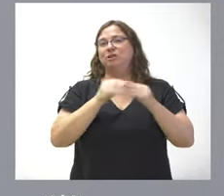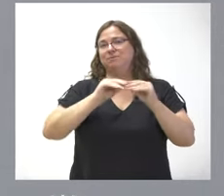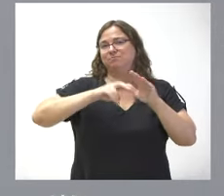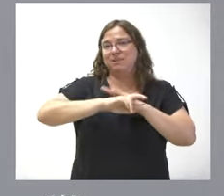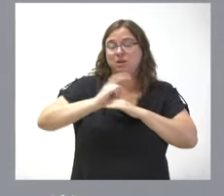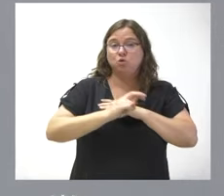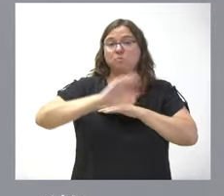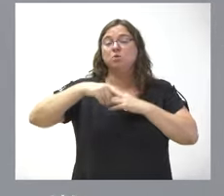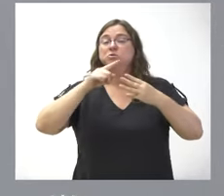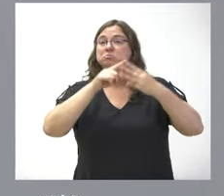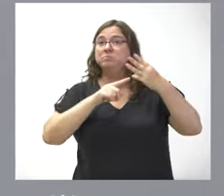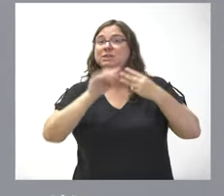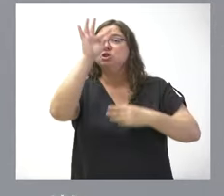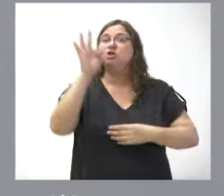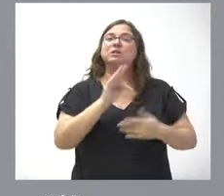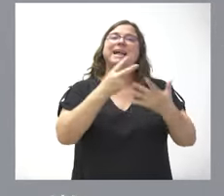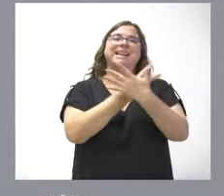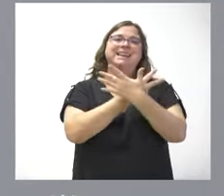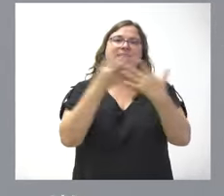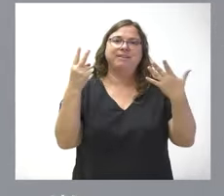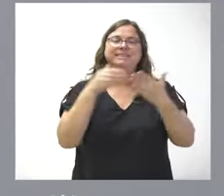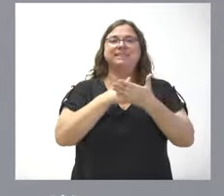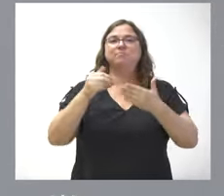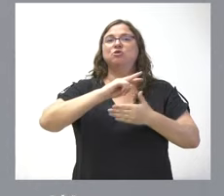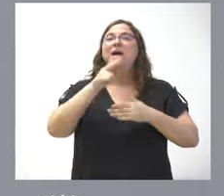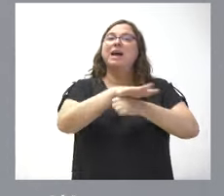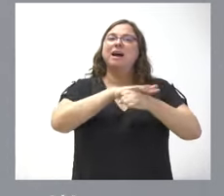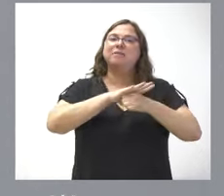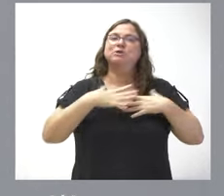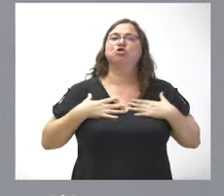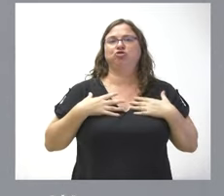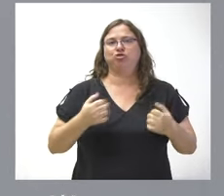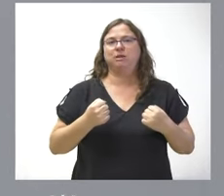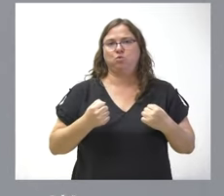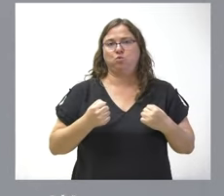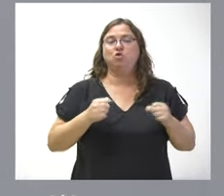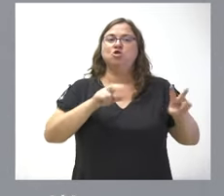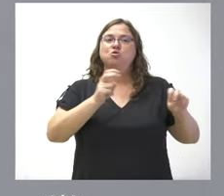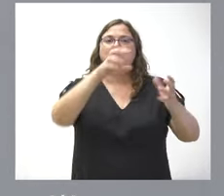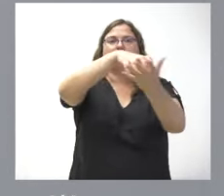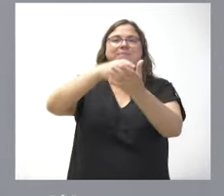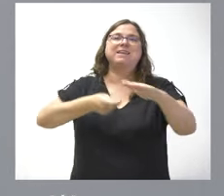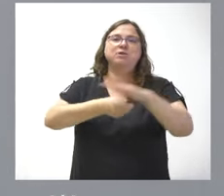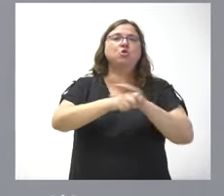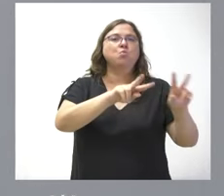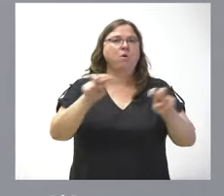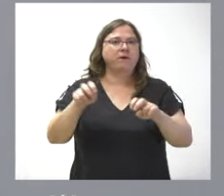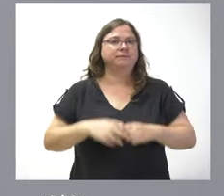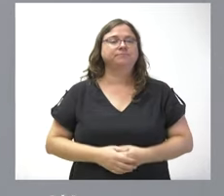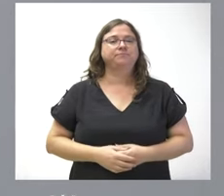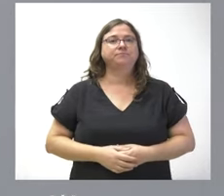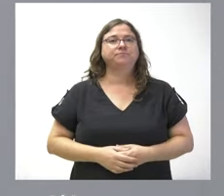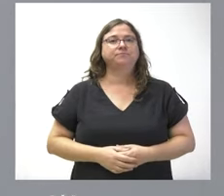inversión estamos hablando de 17 millones de euros en el ámbito sanitaria en nuevas instalaciones de inversiones se